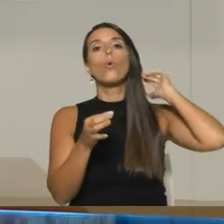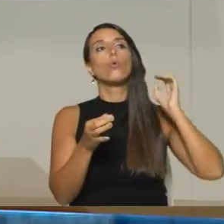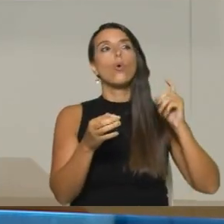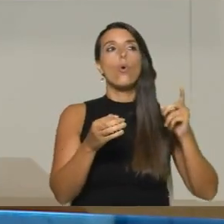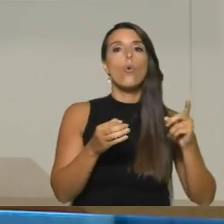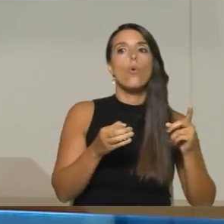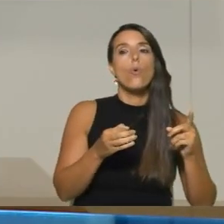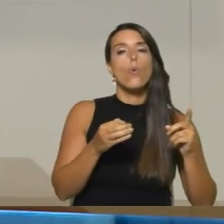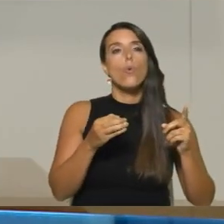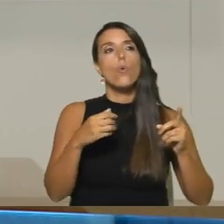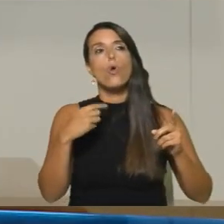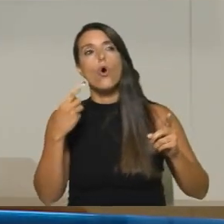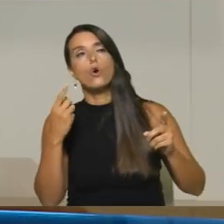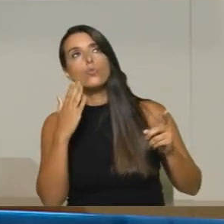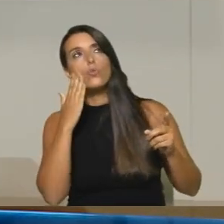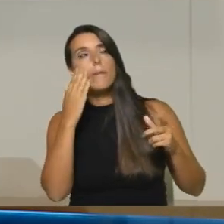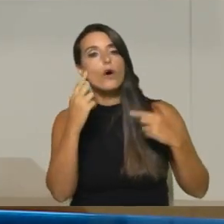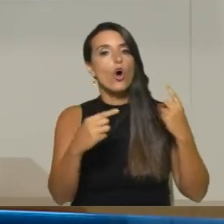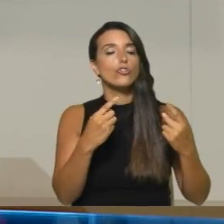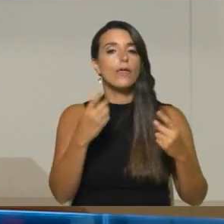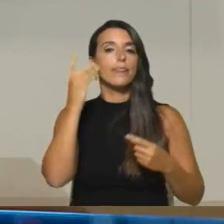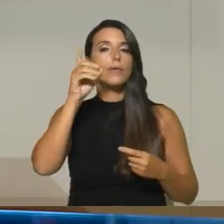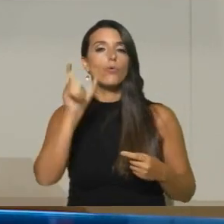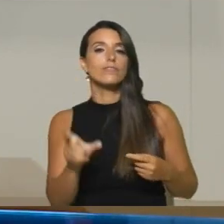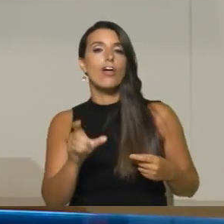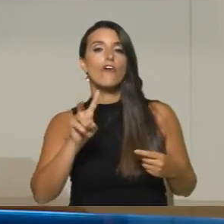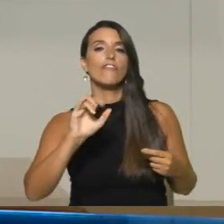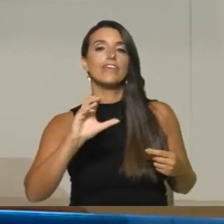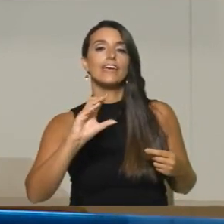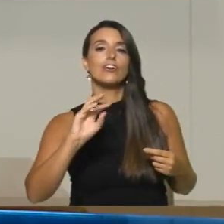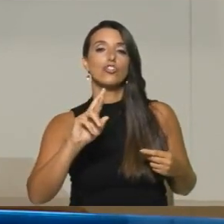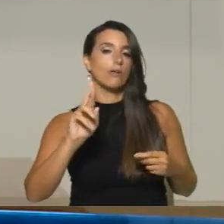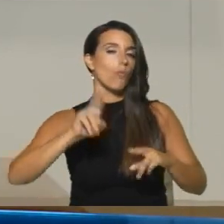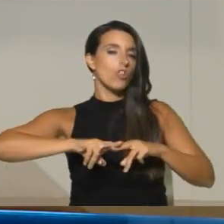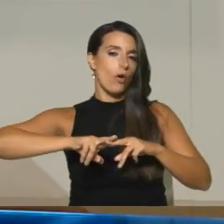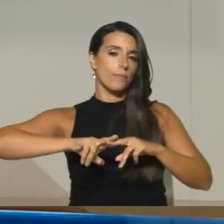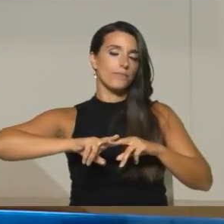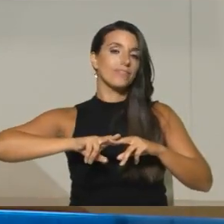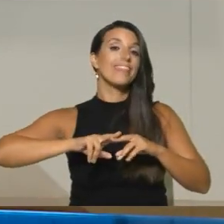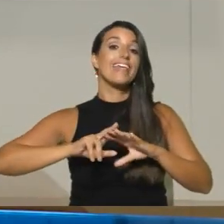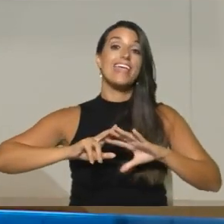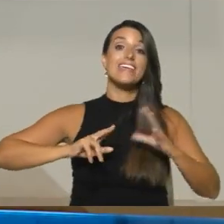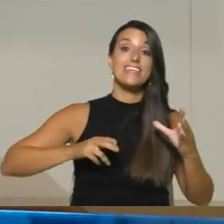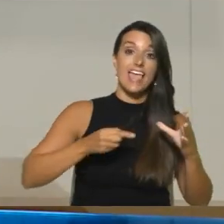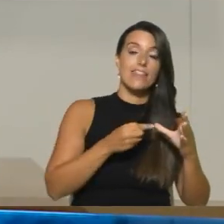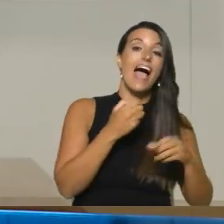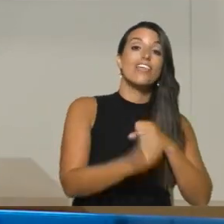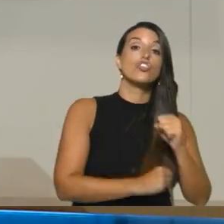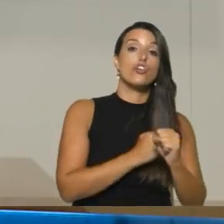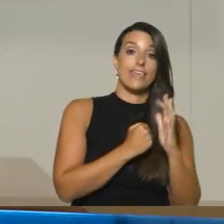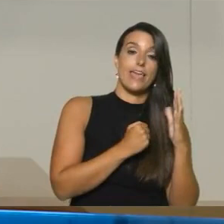uno la anestesia es de otros el diputado Víctor semproni recordarán fallecido de izquierda Tuvo muchos años